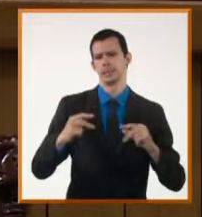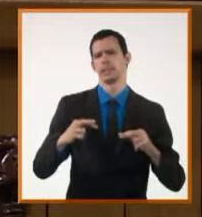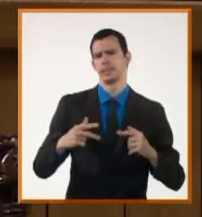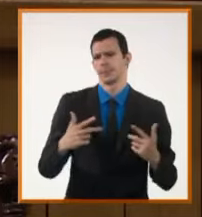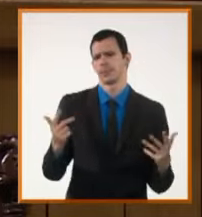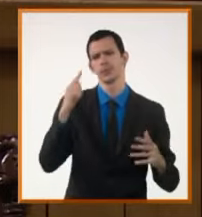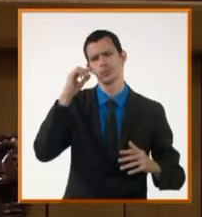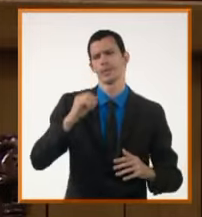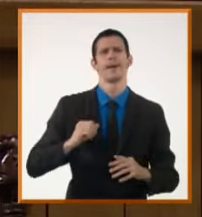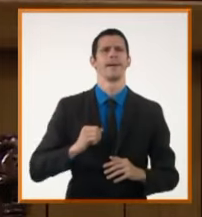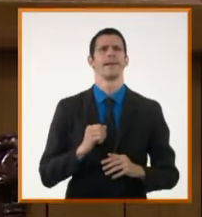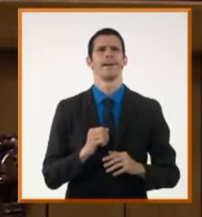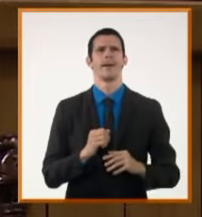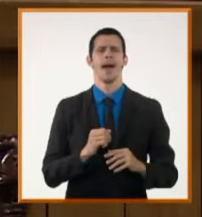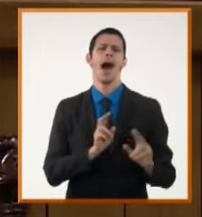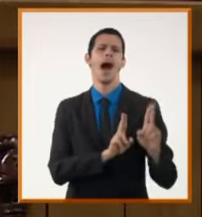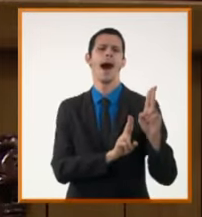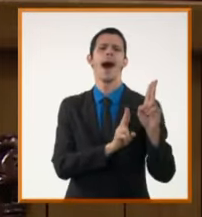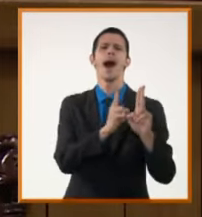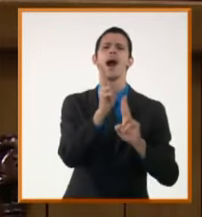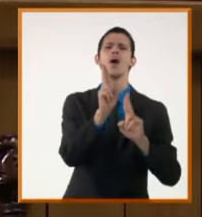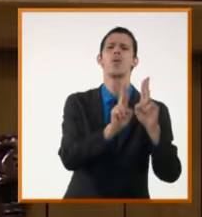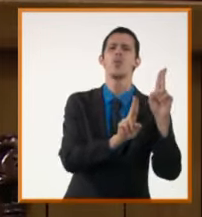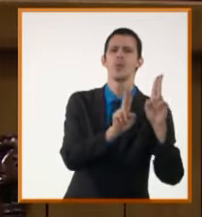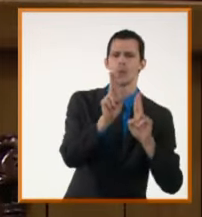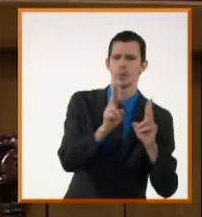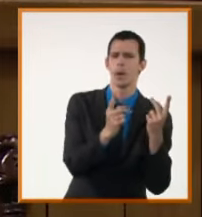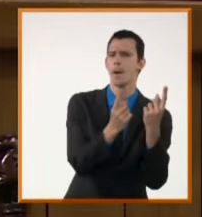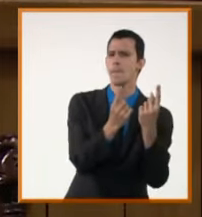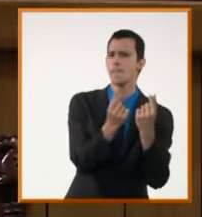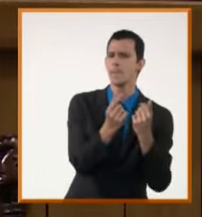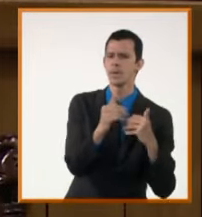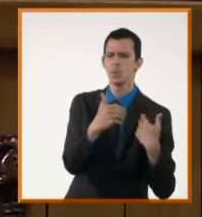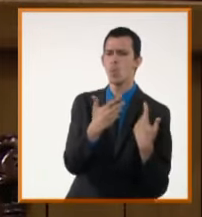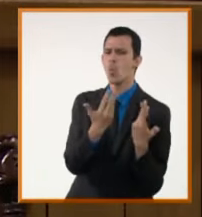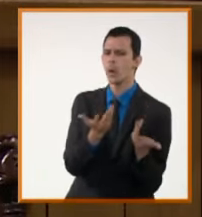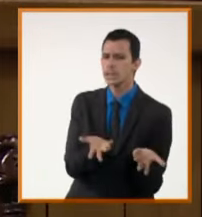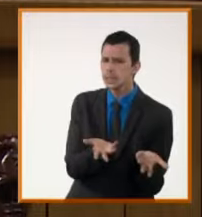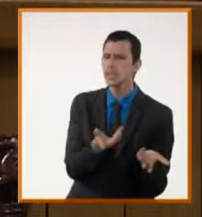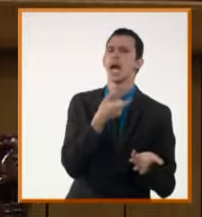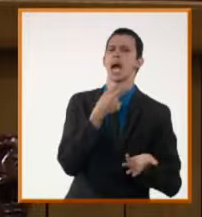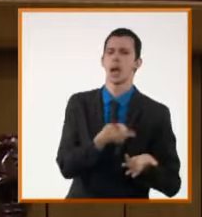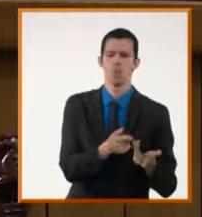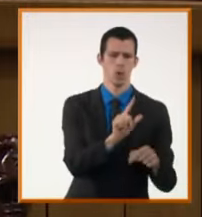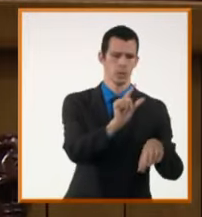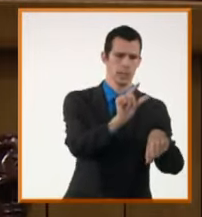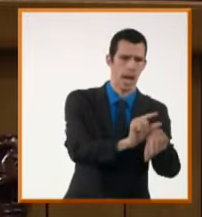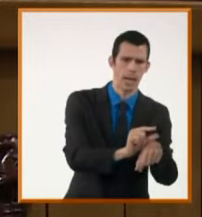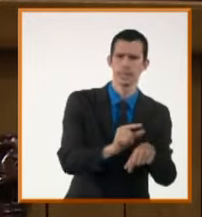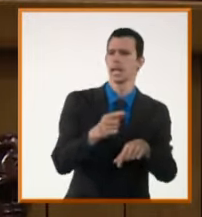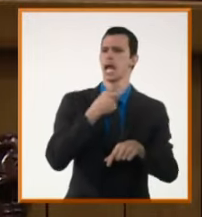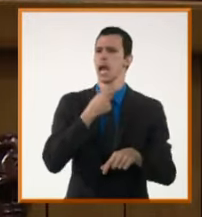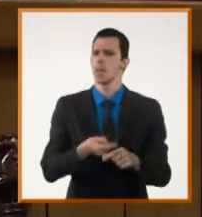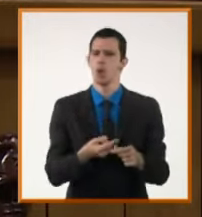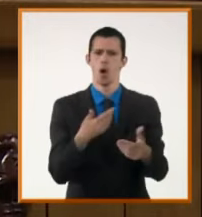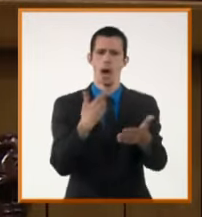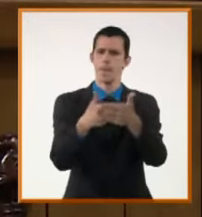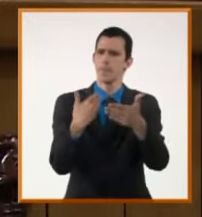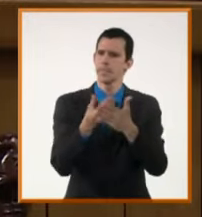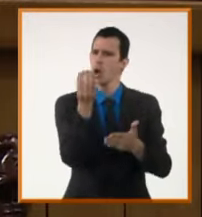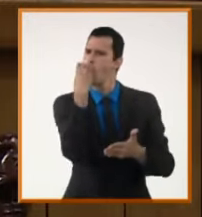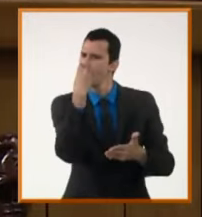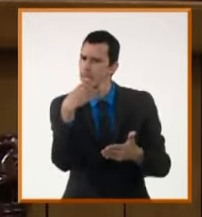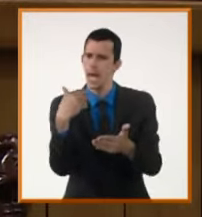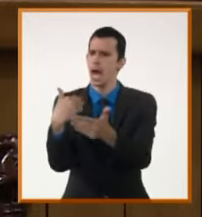hecho, ya hay experiencia que la hemos podido comprobar en algunos municipios donde el Consejo de la Administración tiene facultades para aprobar